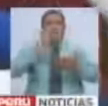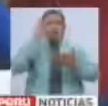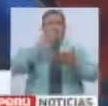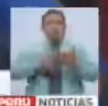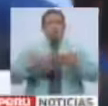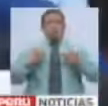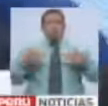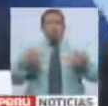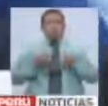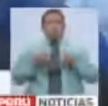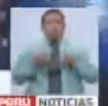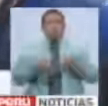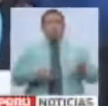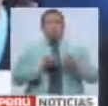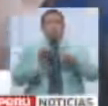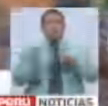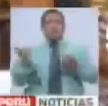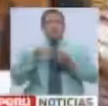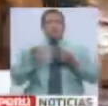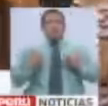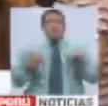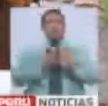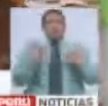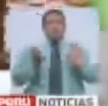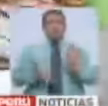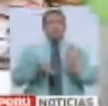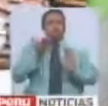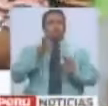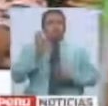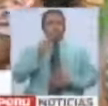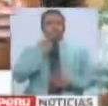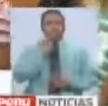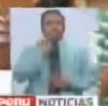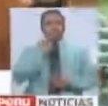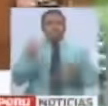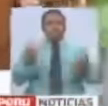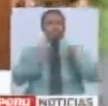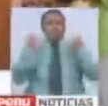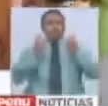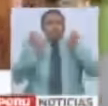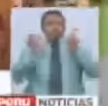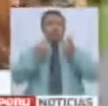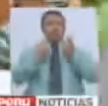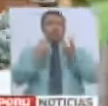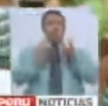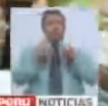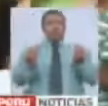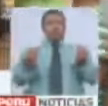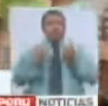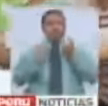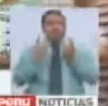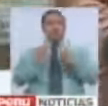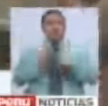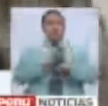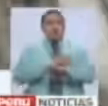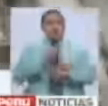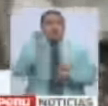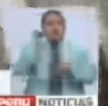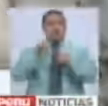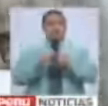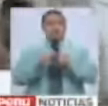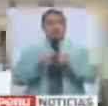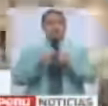parte de nosotros y de momento le puedo decir que no. Además de la celebración mundial de los Reyes Magos, en esta fecha también se conmemora